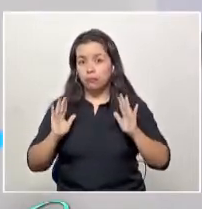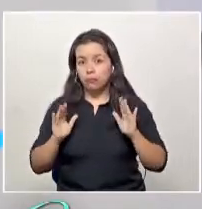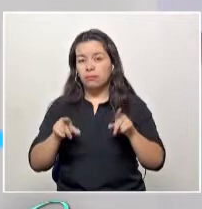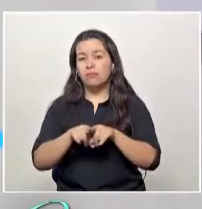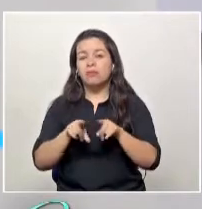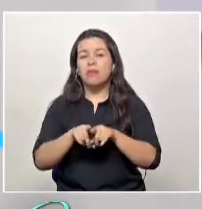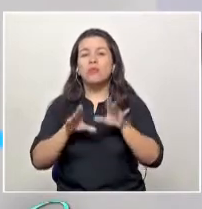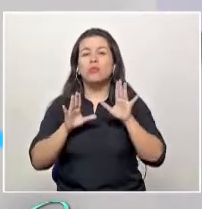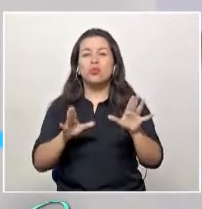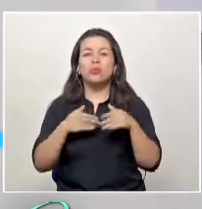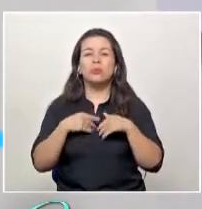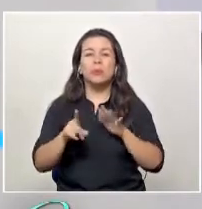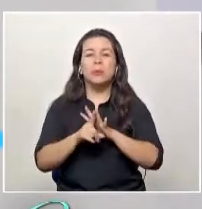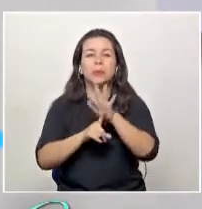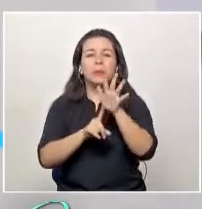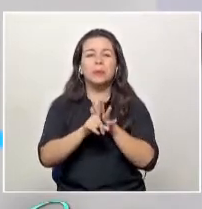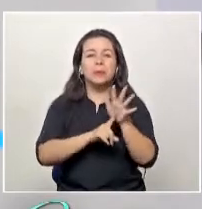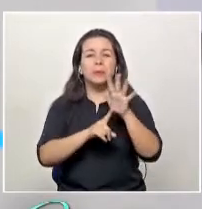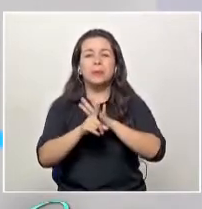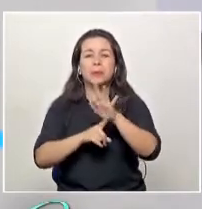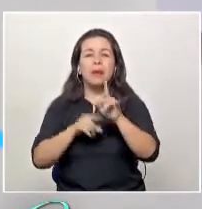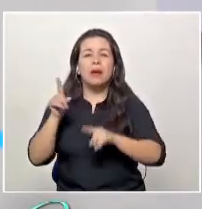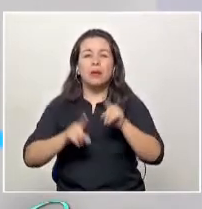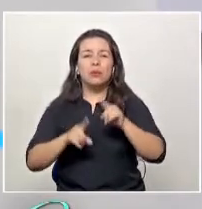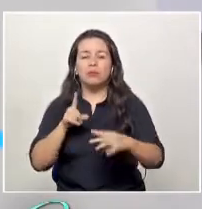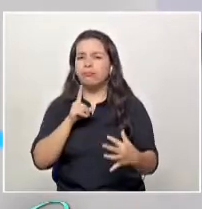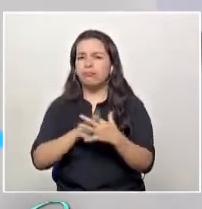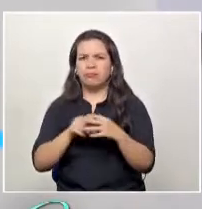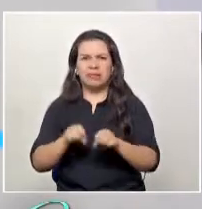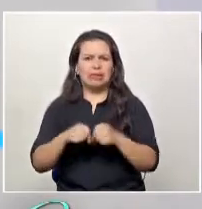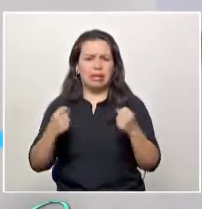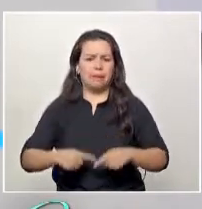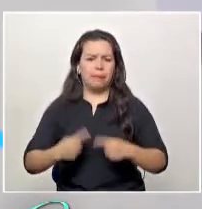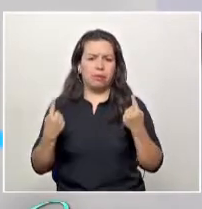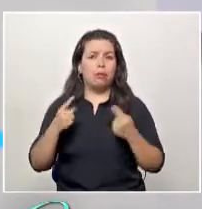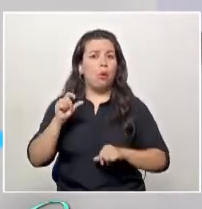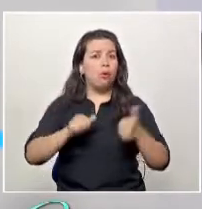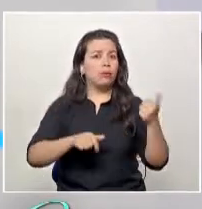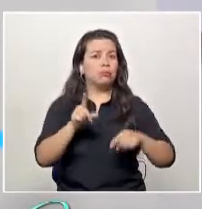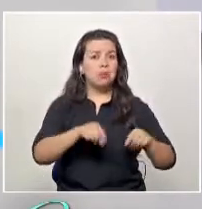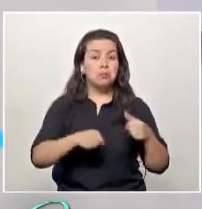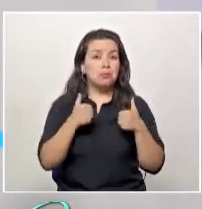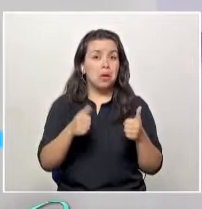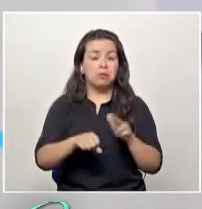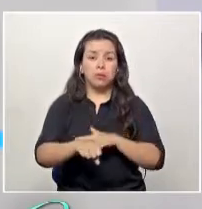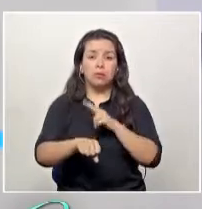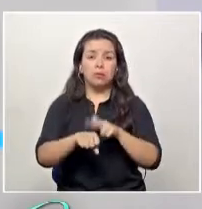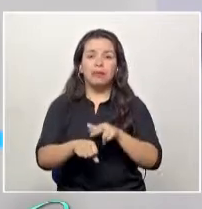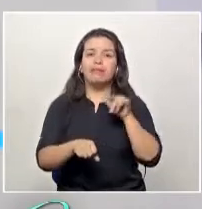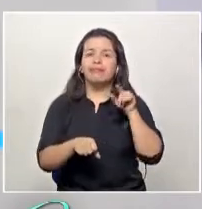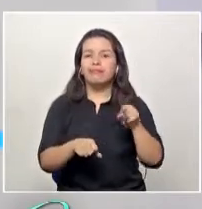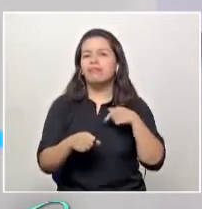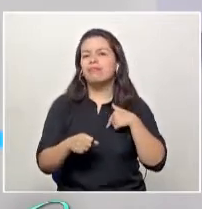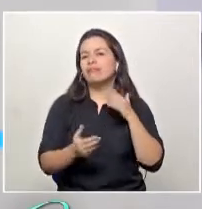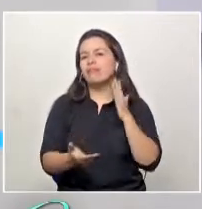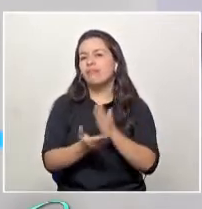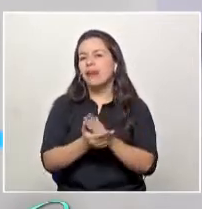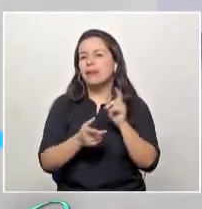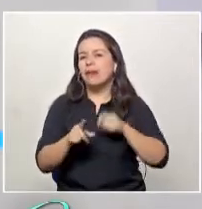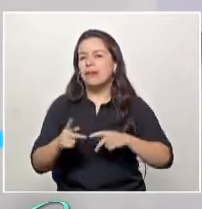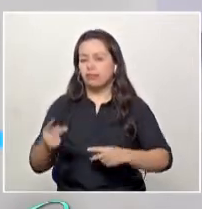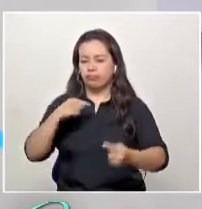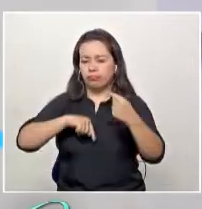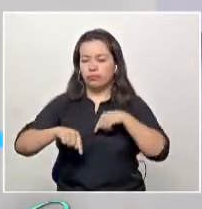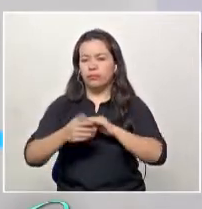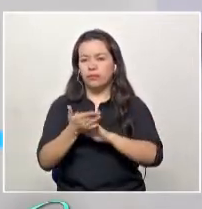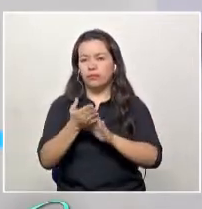gluten, hay muchísima gente alérgica al gluten, pero hay otras que no. Y ahí es donde uno tiene que empezar a personalizar la